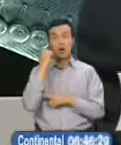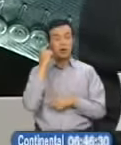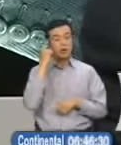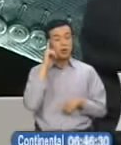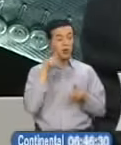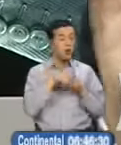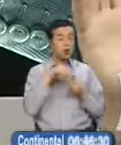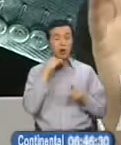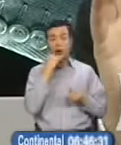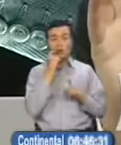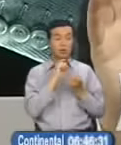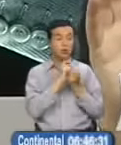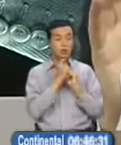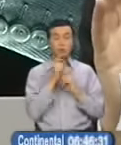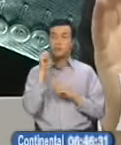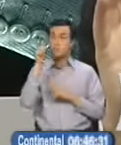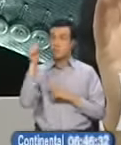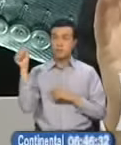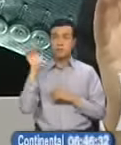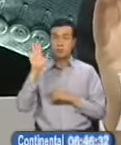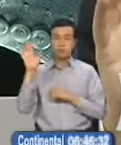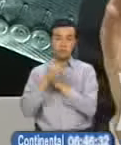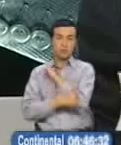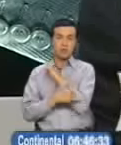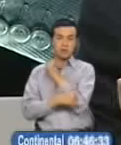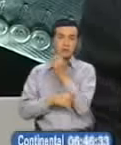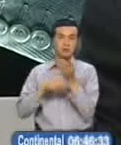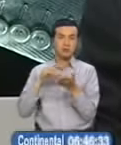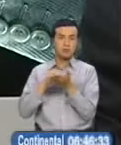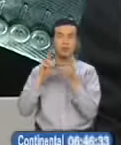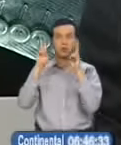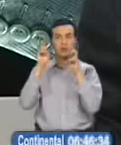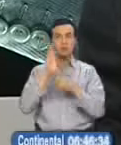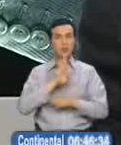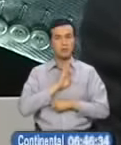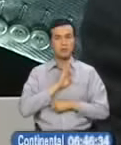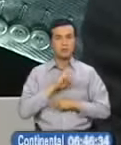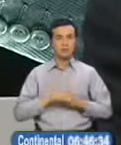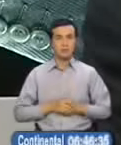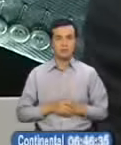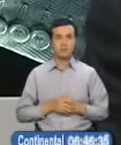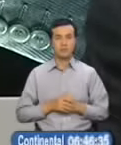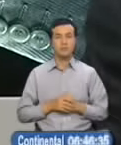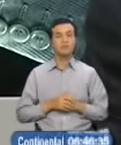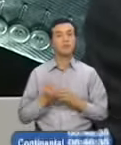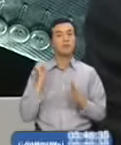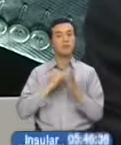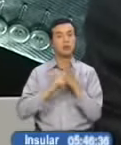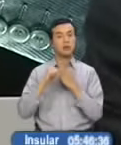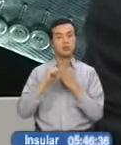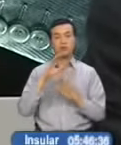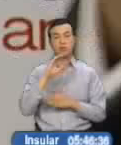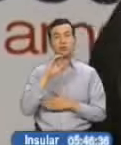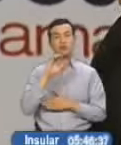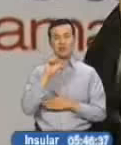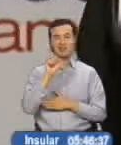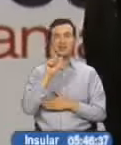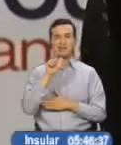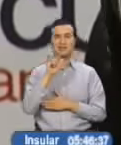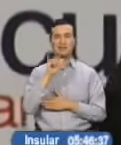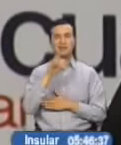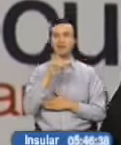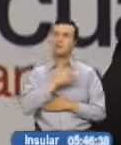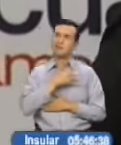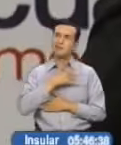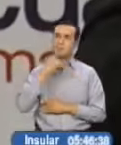sobre el contenido de las traducciones por parte de cualquiera de los países miembros. Ese es un tema técnico. Sin embargo, el ministro Casinelli es optimista en la obtención